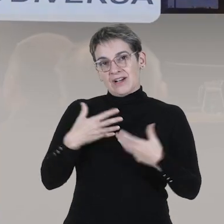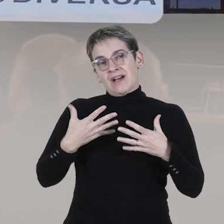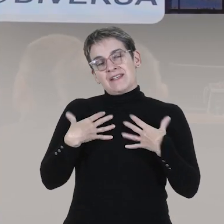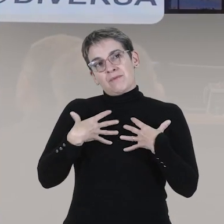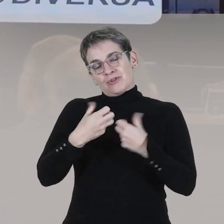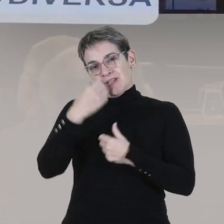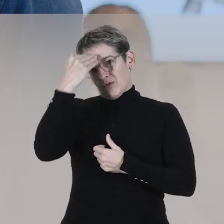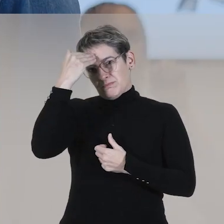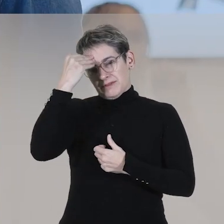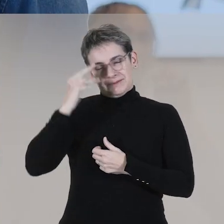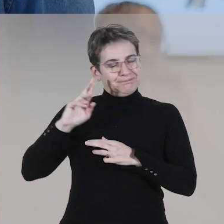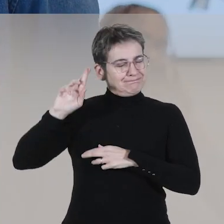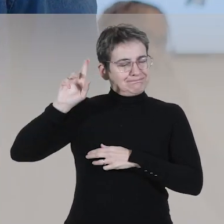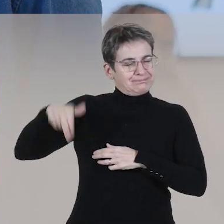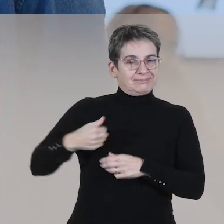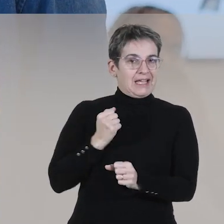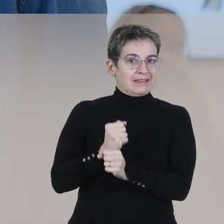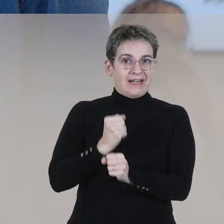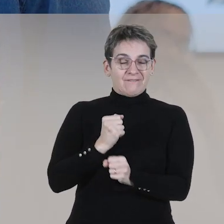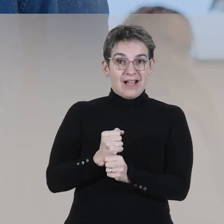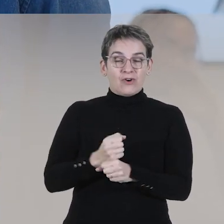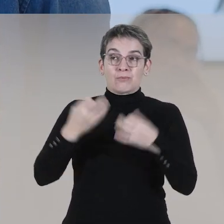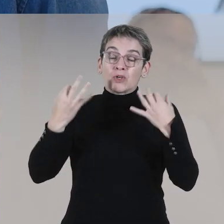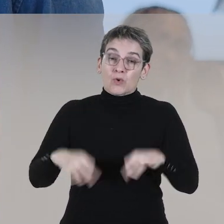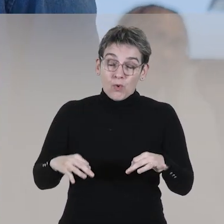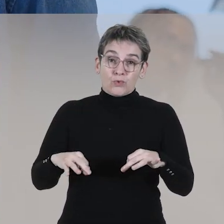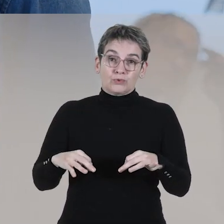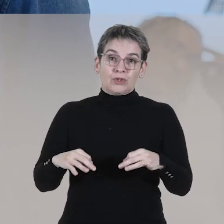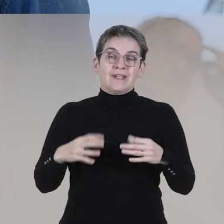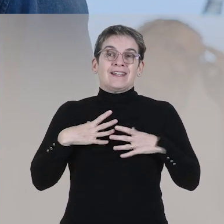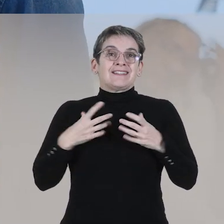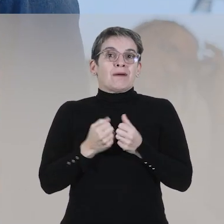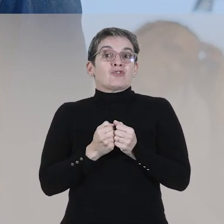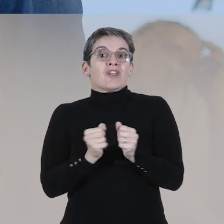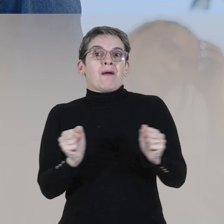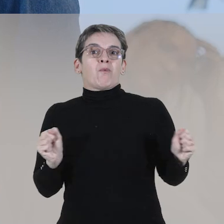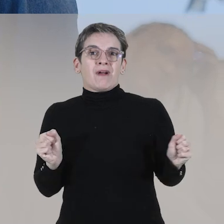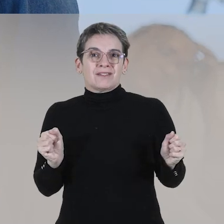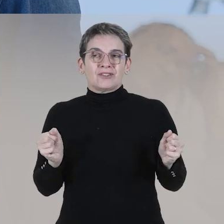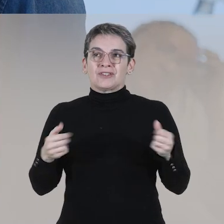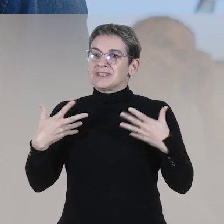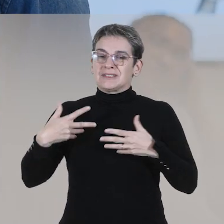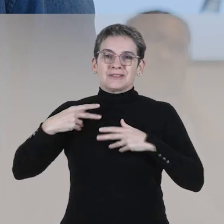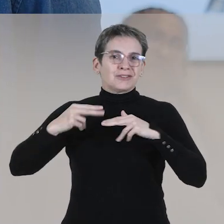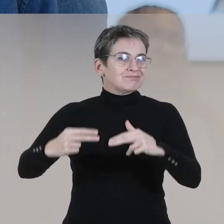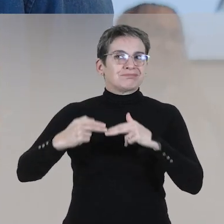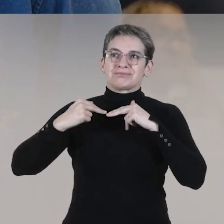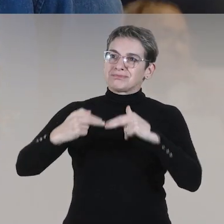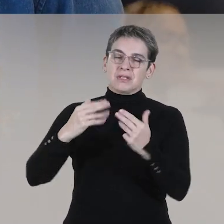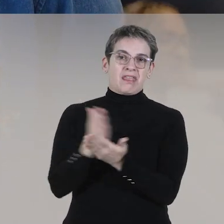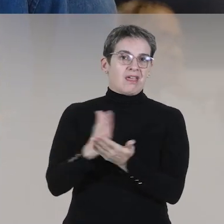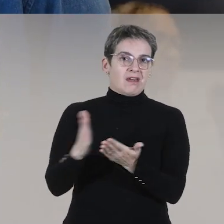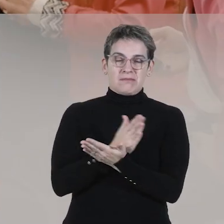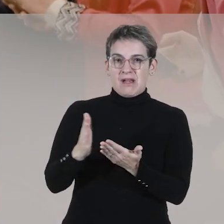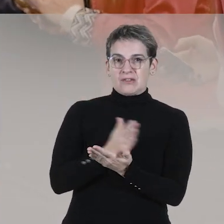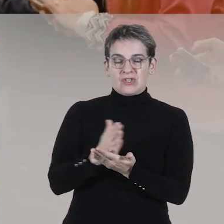mental terminamos renunciando a ciertos trabajos porque justamente estamos expuestos a una constante discriminación y